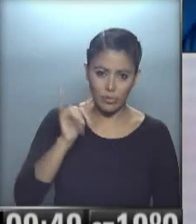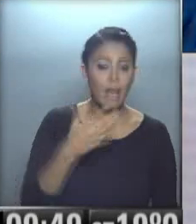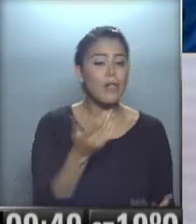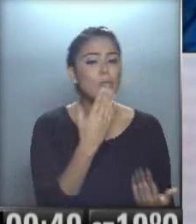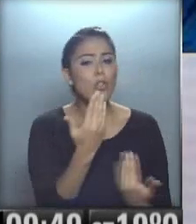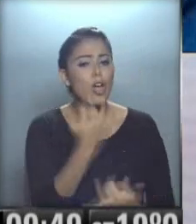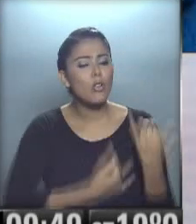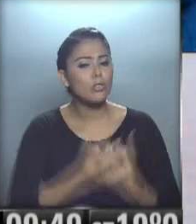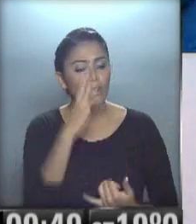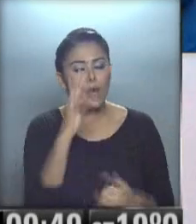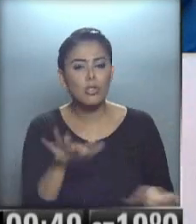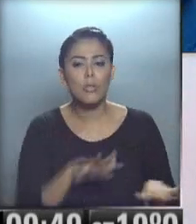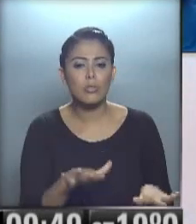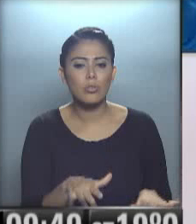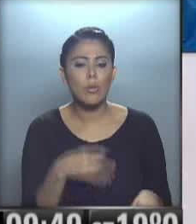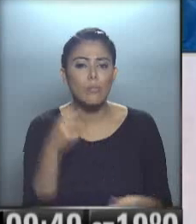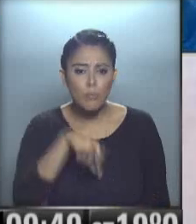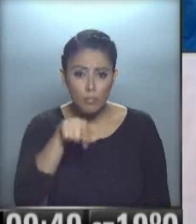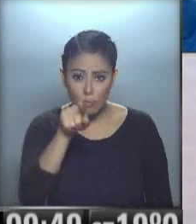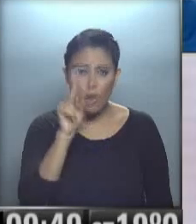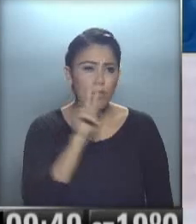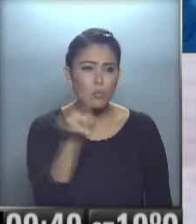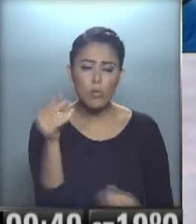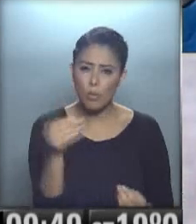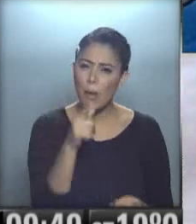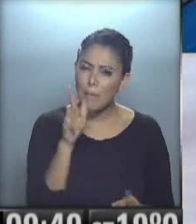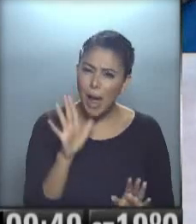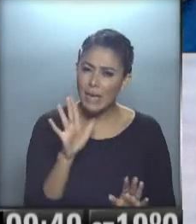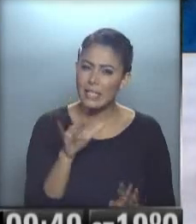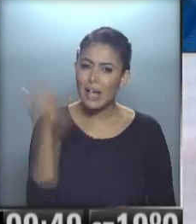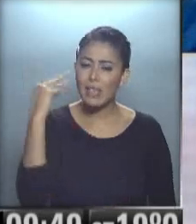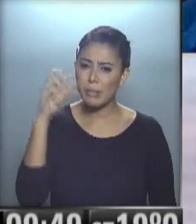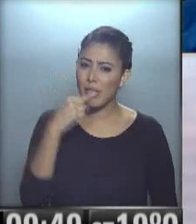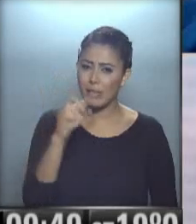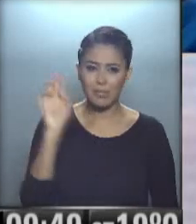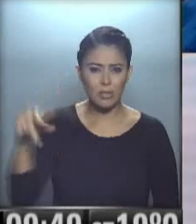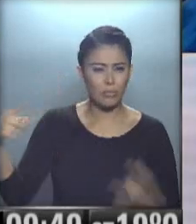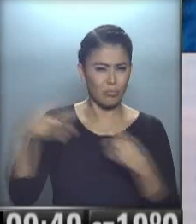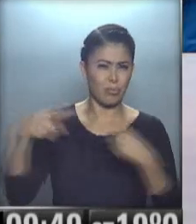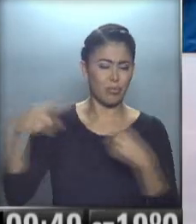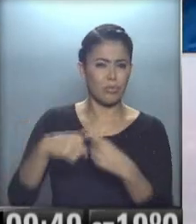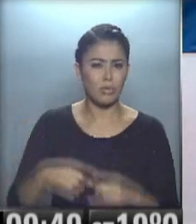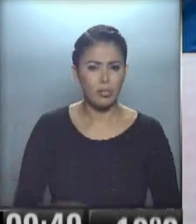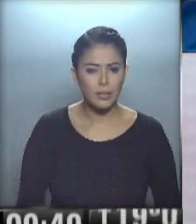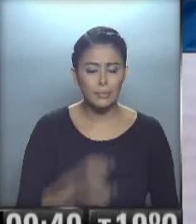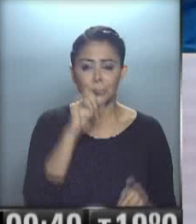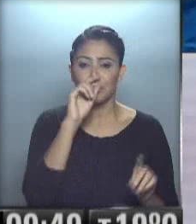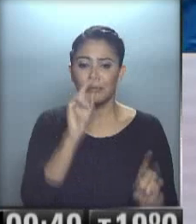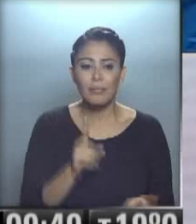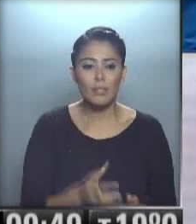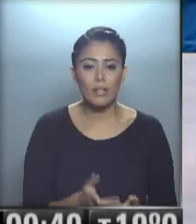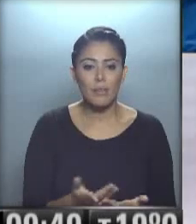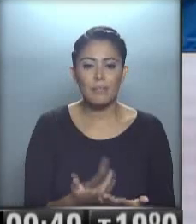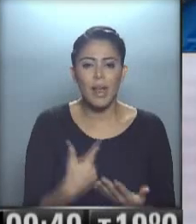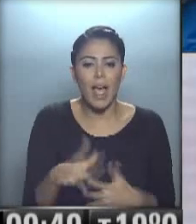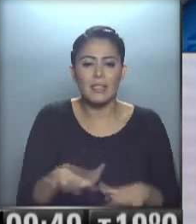ver si nos podés traducir un poco la situación, lo que estás viendo vos en este momento. Me parece que está, como decía Patricia, trabadísima la situación y